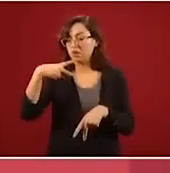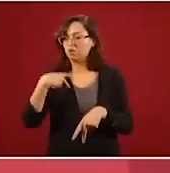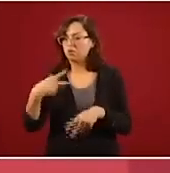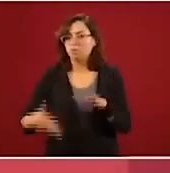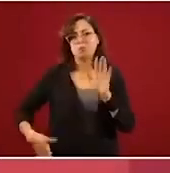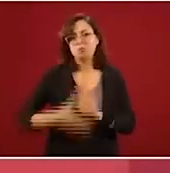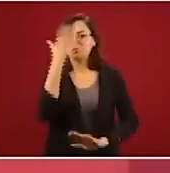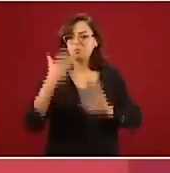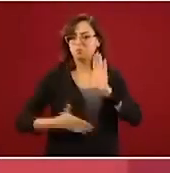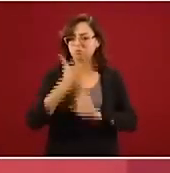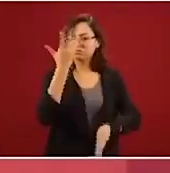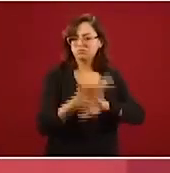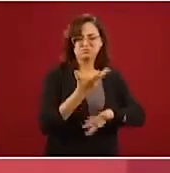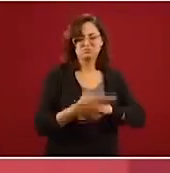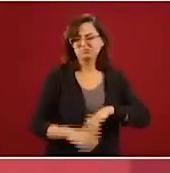trabajar a Estados Unidos,